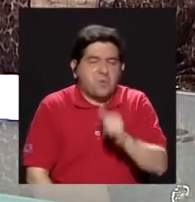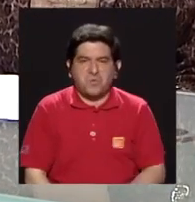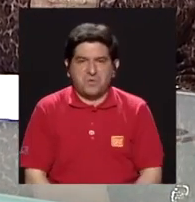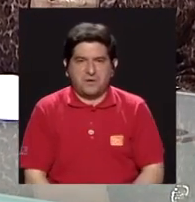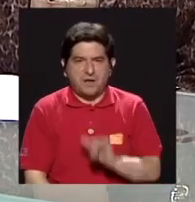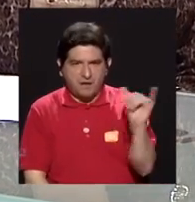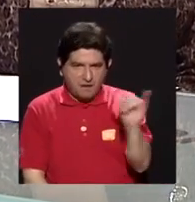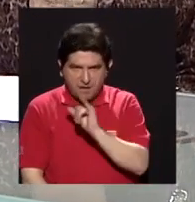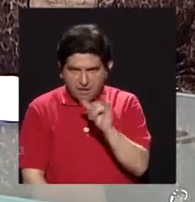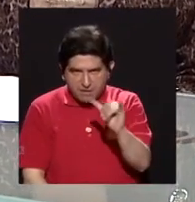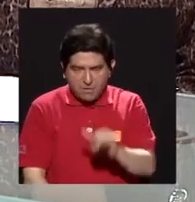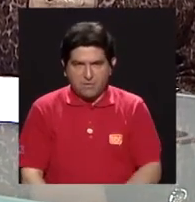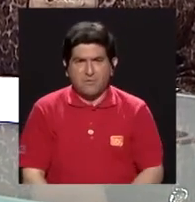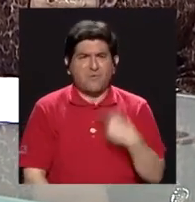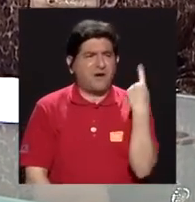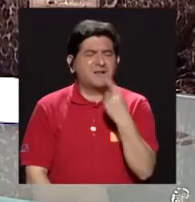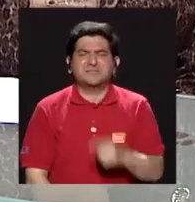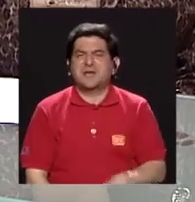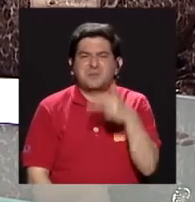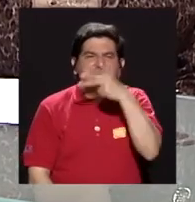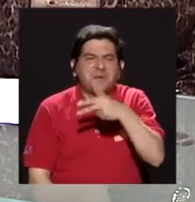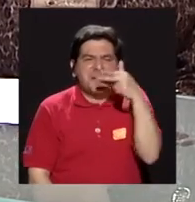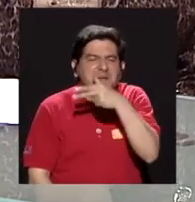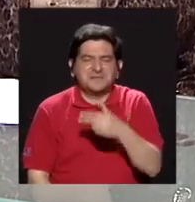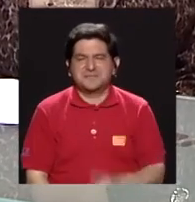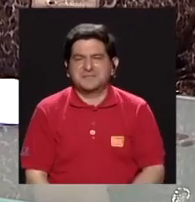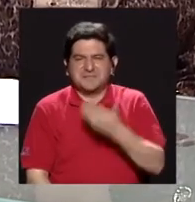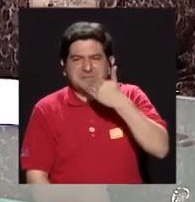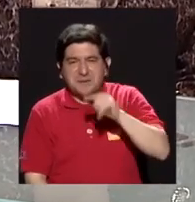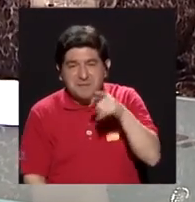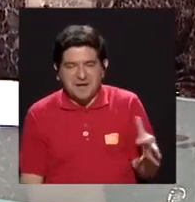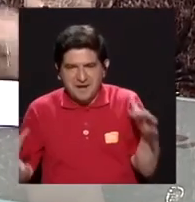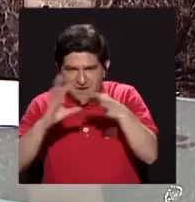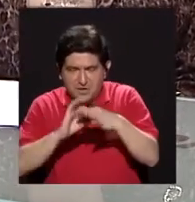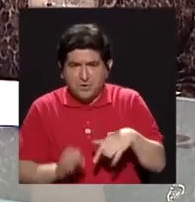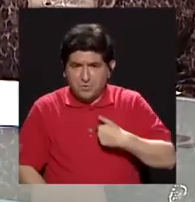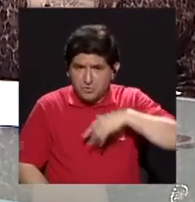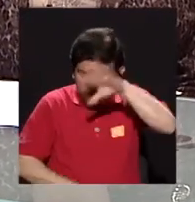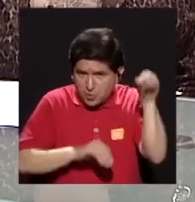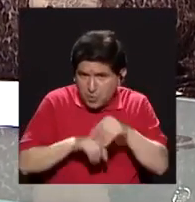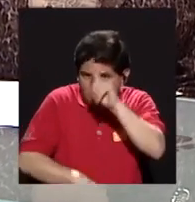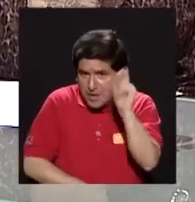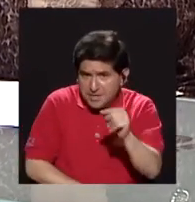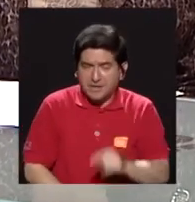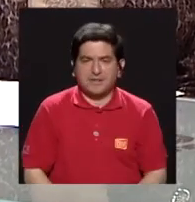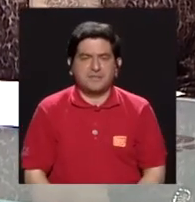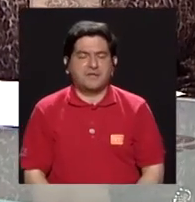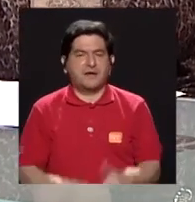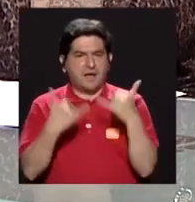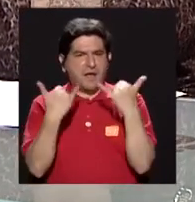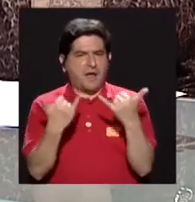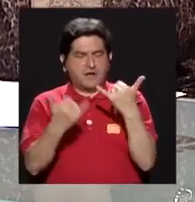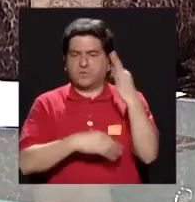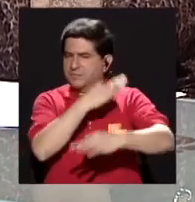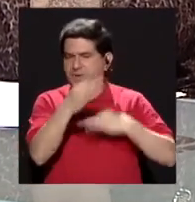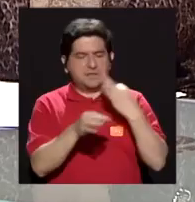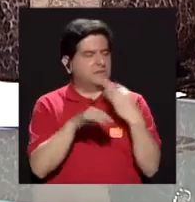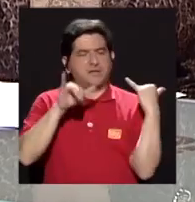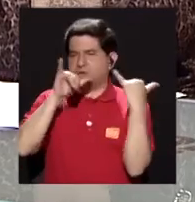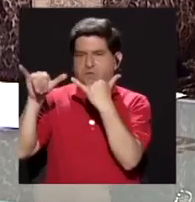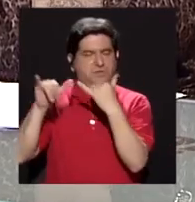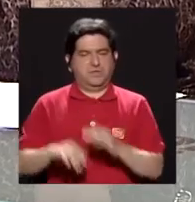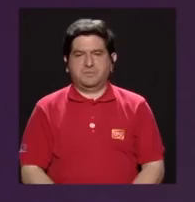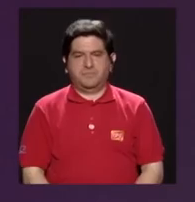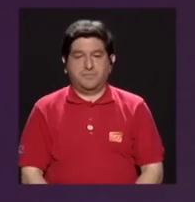además está siempre el chiste malo al respecto no sé si también agregó eso la preguntan hasta el momento no han habido ese tipo de denuncias